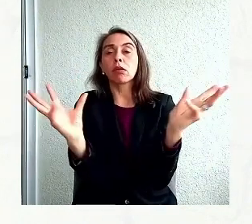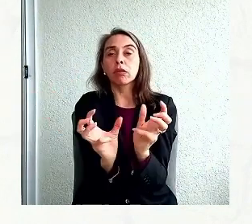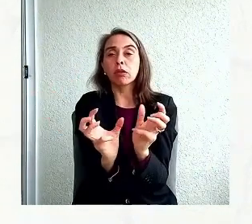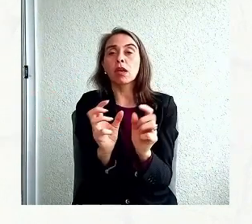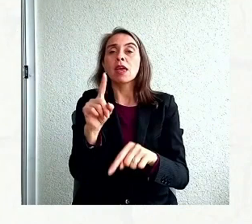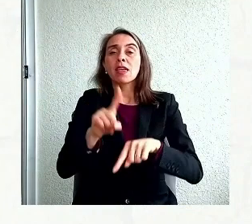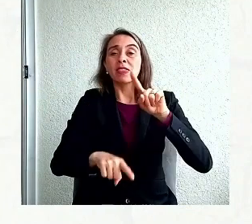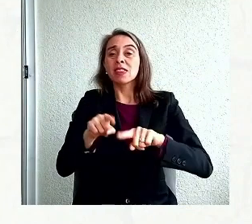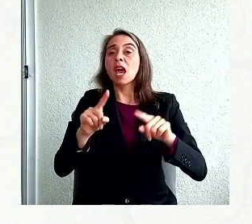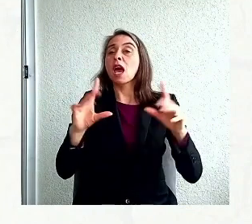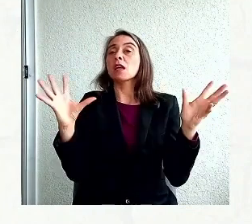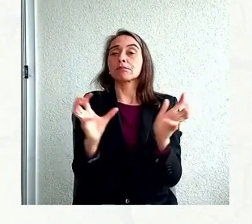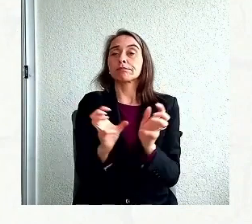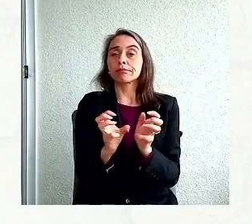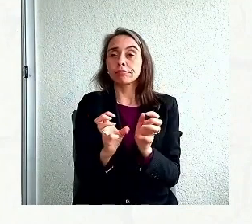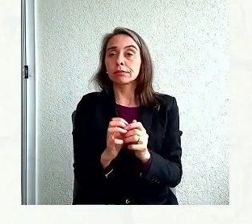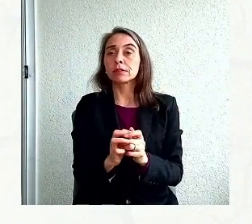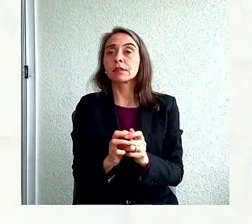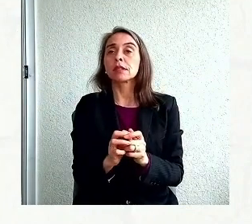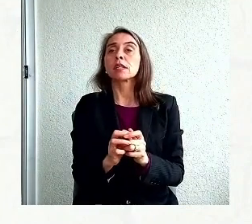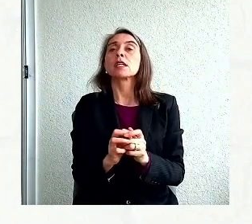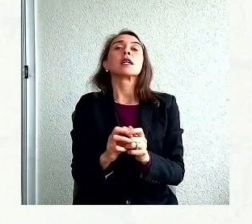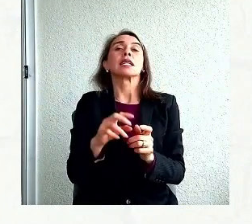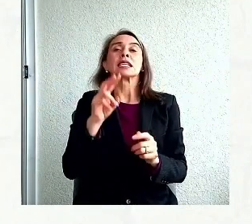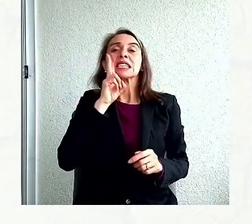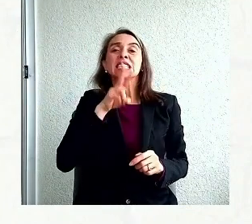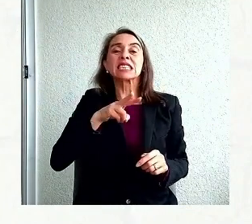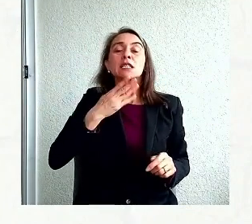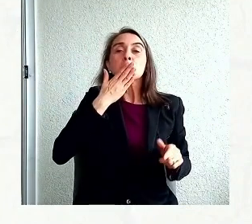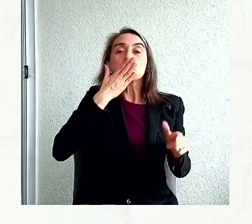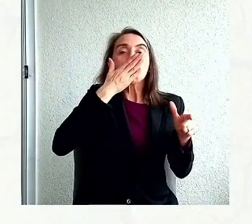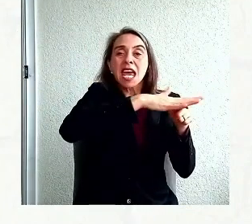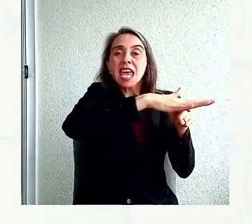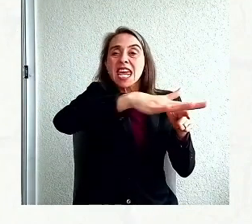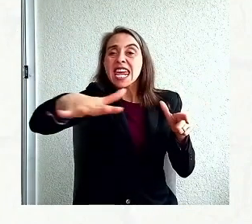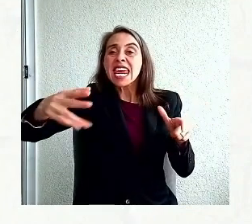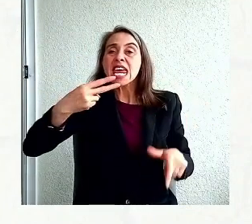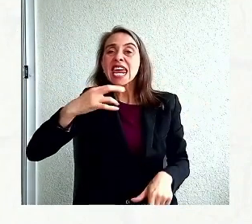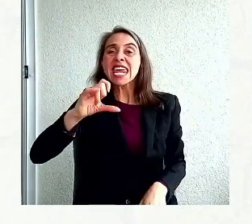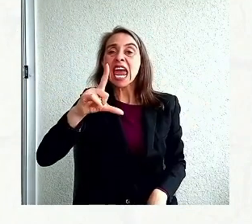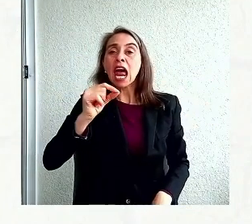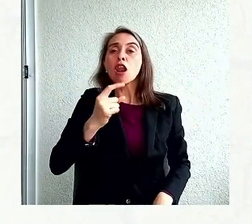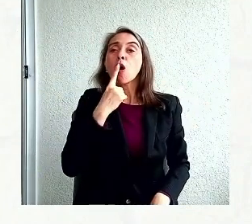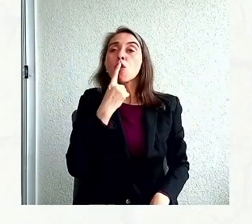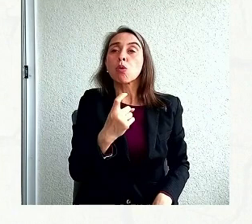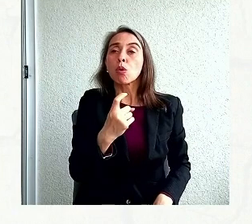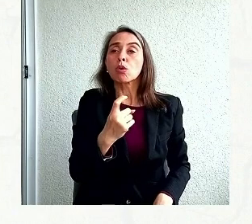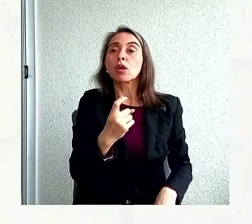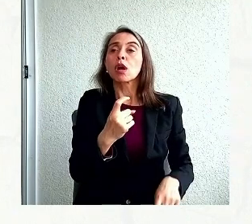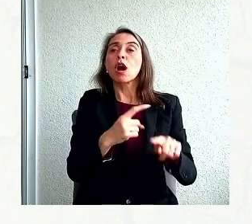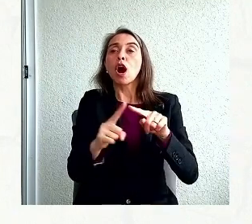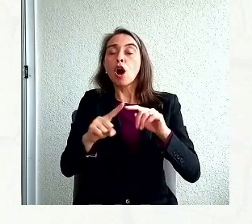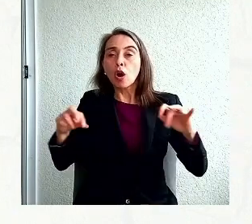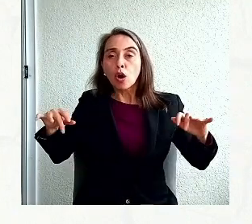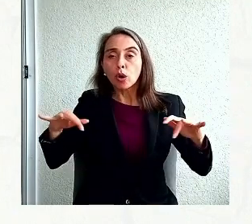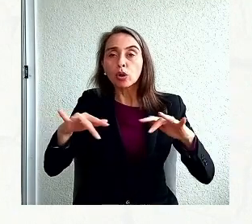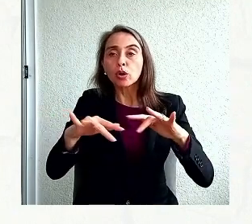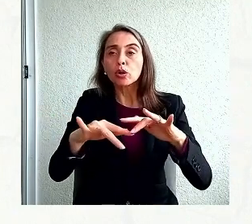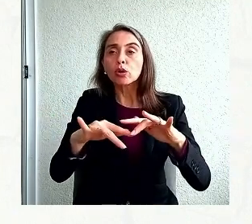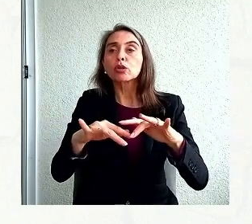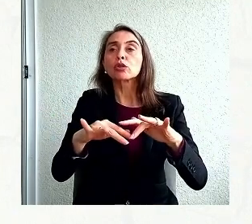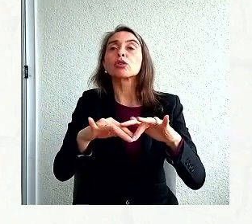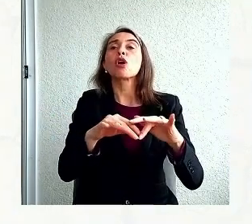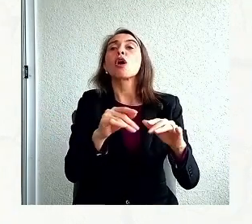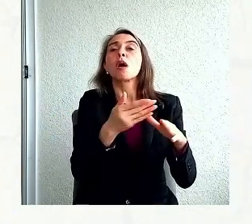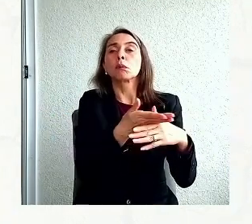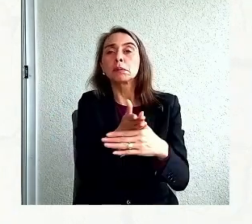de manera que van a poder también ser colonizadas por otros organismos que no son de la Antártica en este momento, y que van a poner en riesgo no solamente